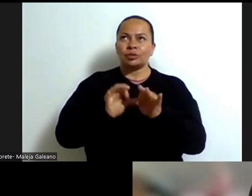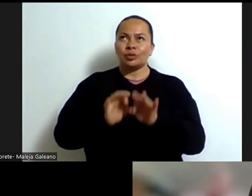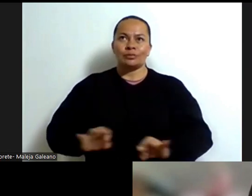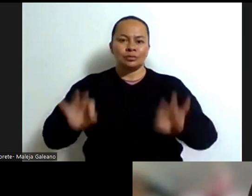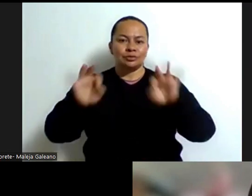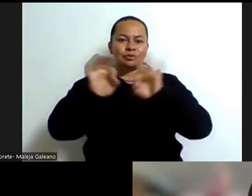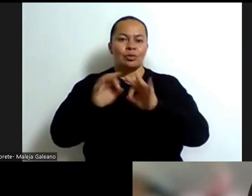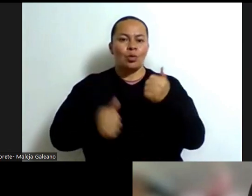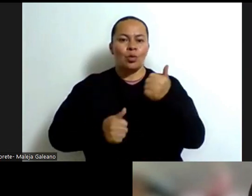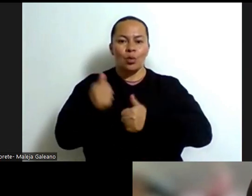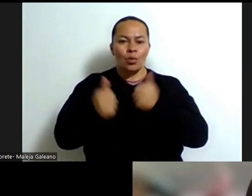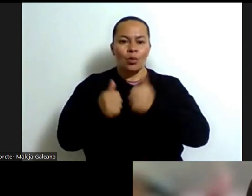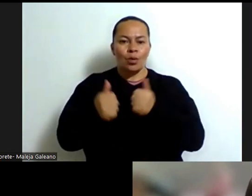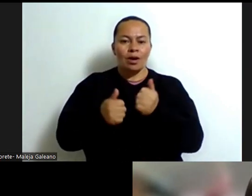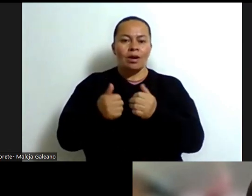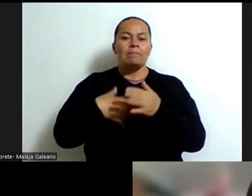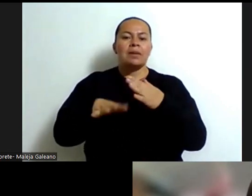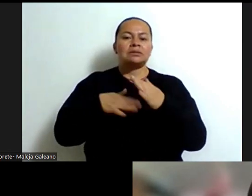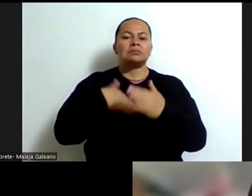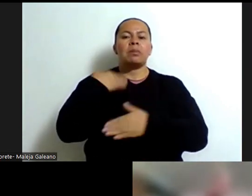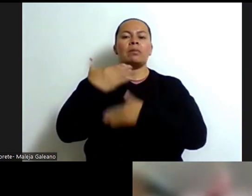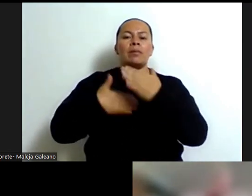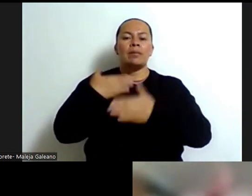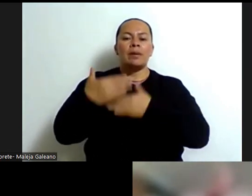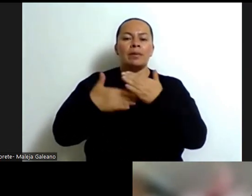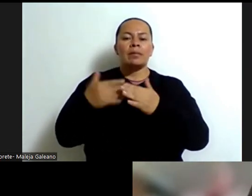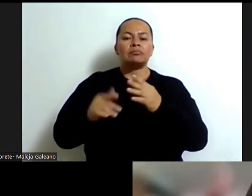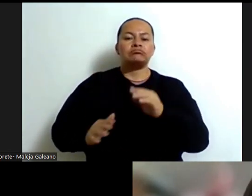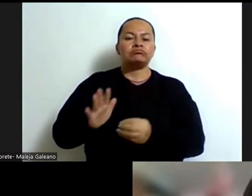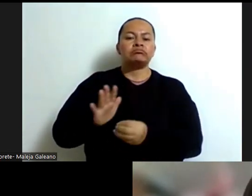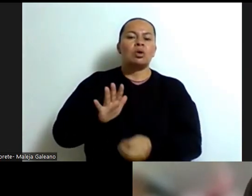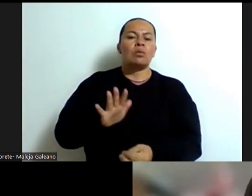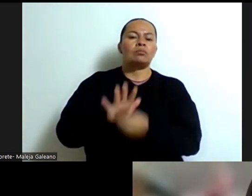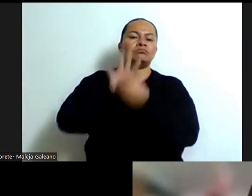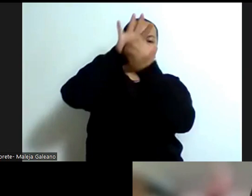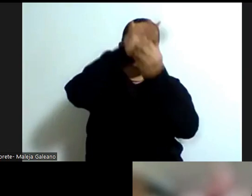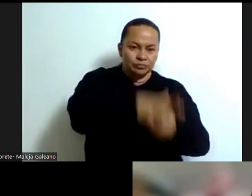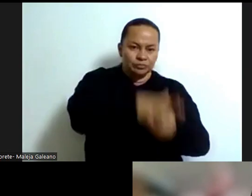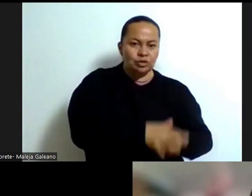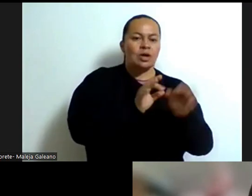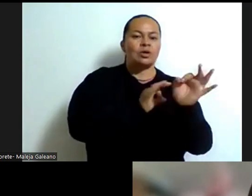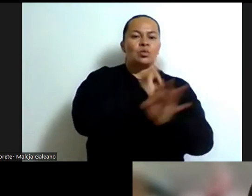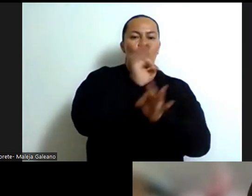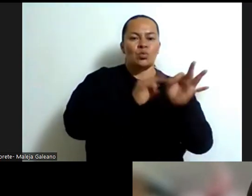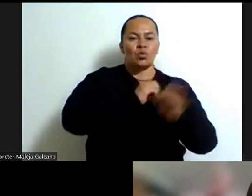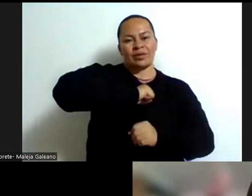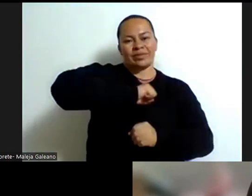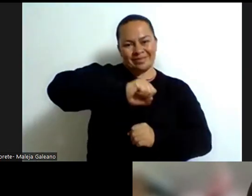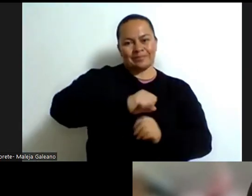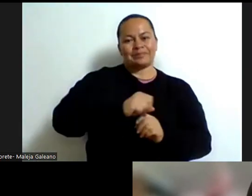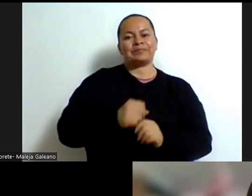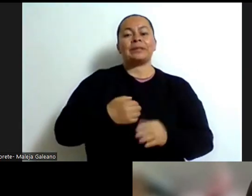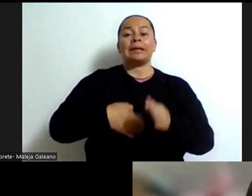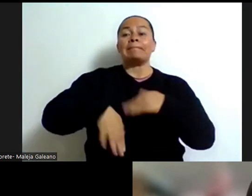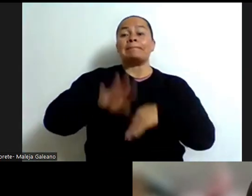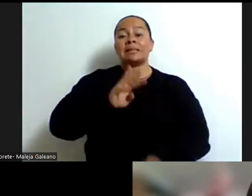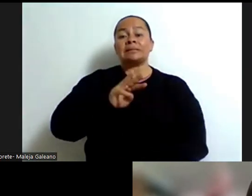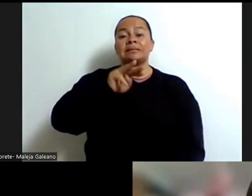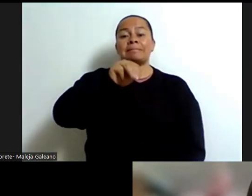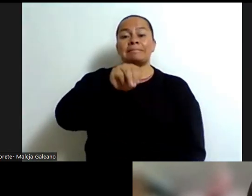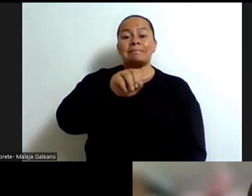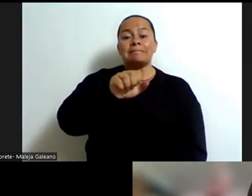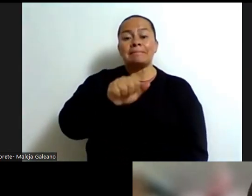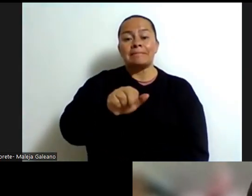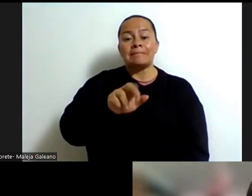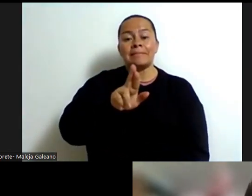entonces esos fragmentos que vulneraría ese ese derecho al cuidado y Marta nos coloca